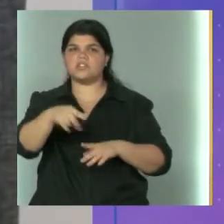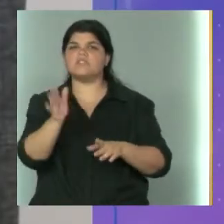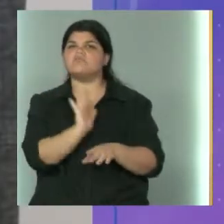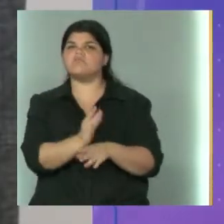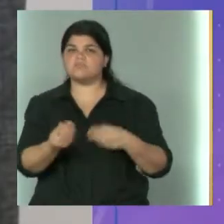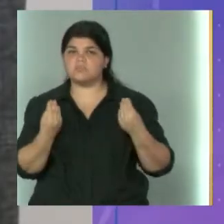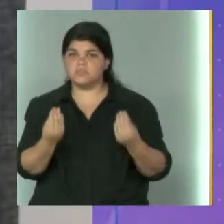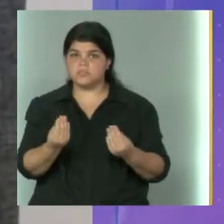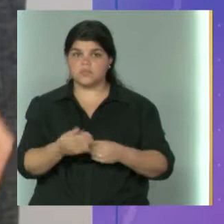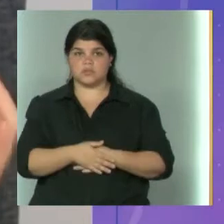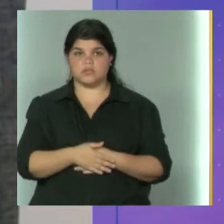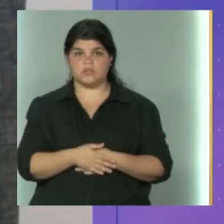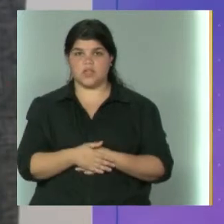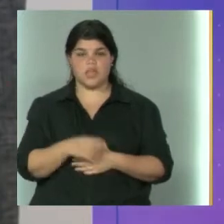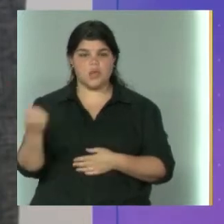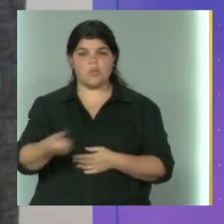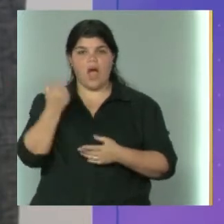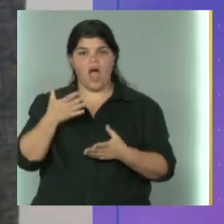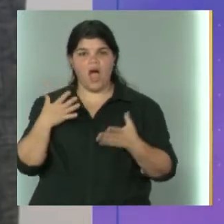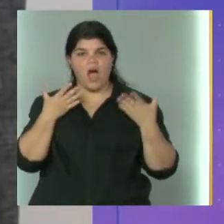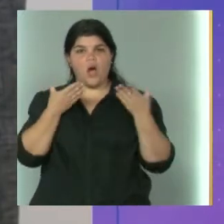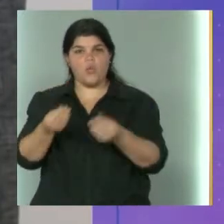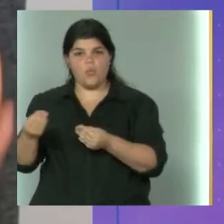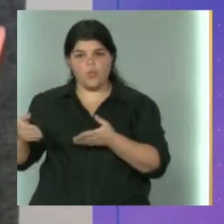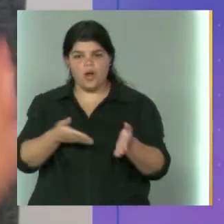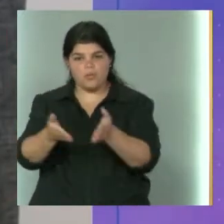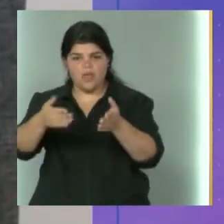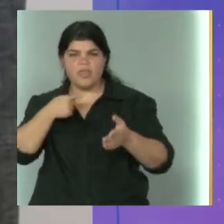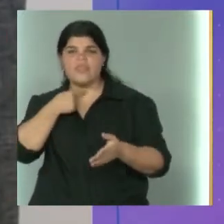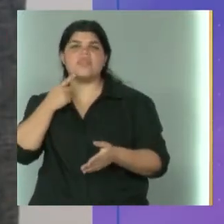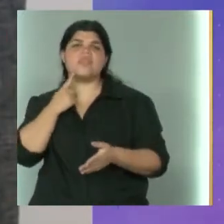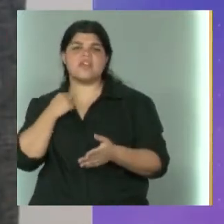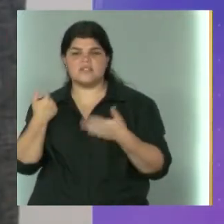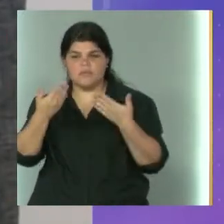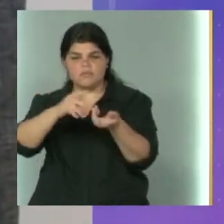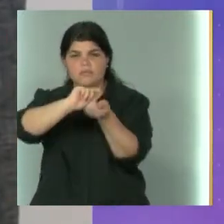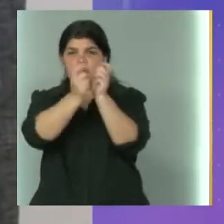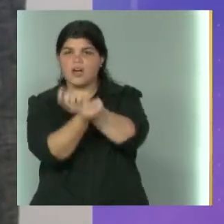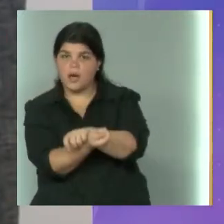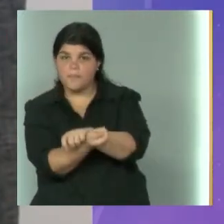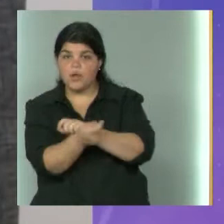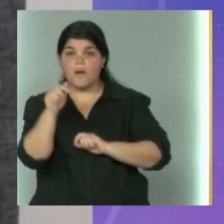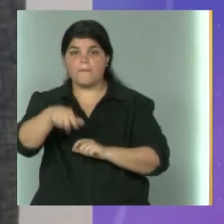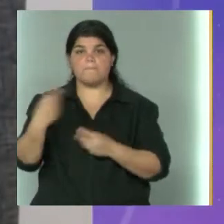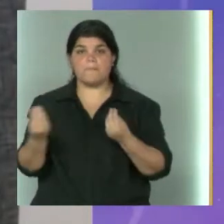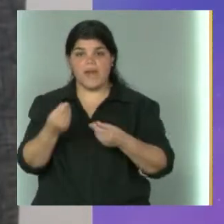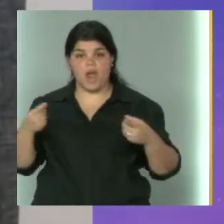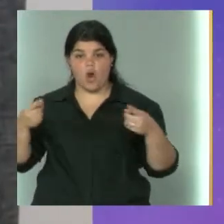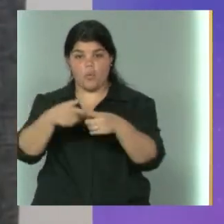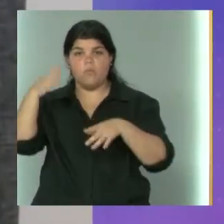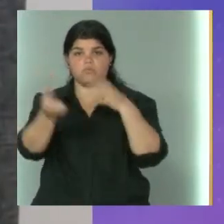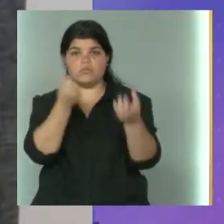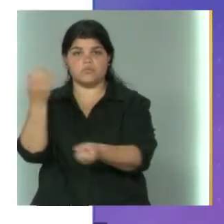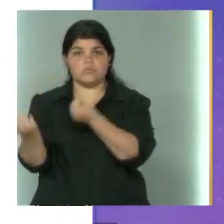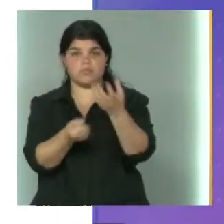hace que te muevas hacia ese lugar en tu vida que deseas, hacia ese cambio que quieres tener para que consigas los objetivos que te